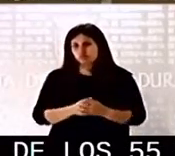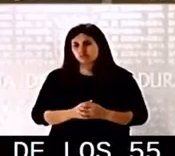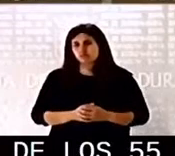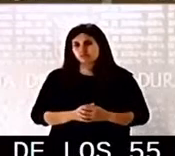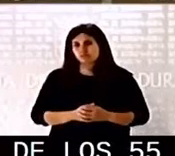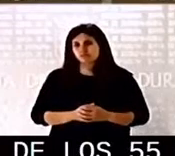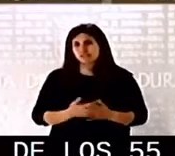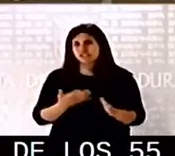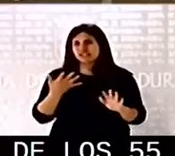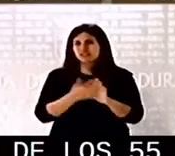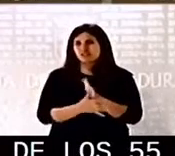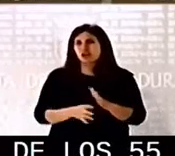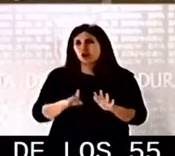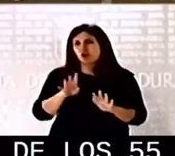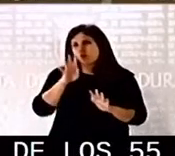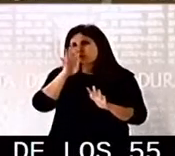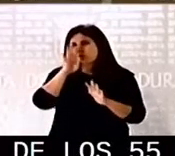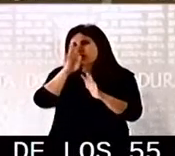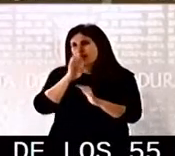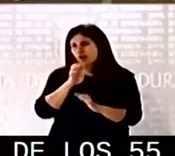Son 9 años menos.